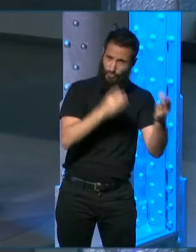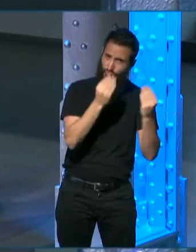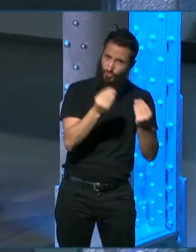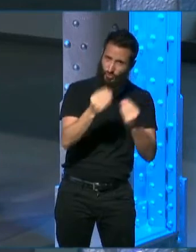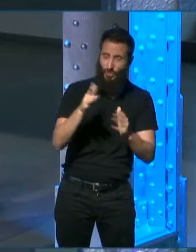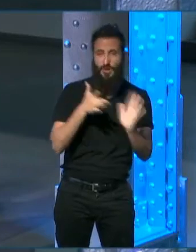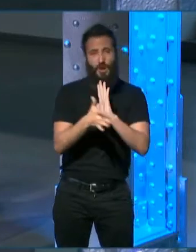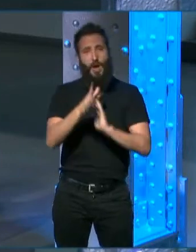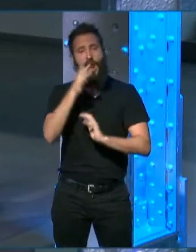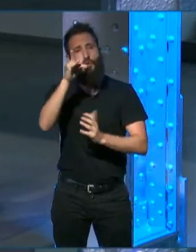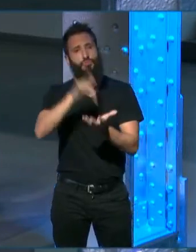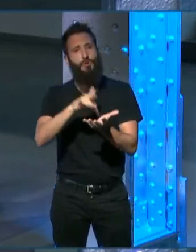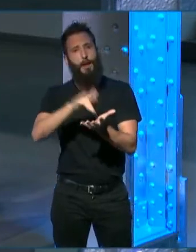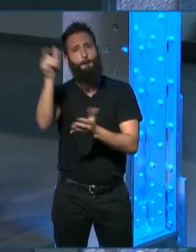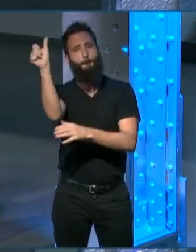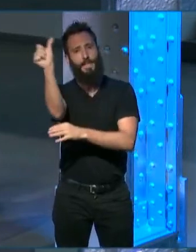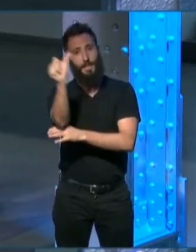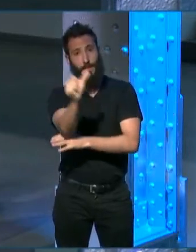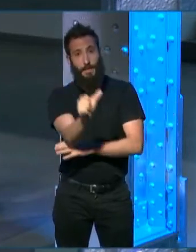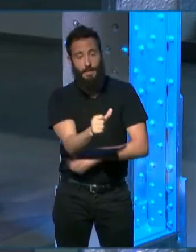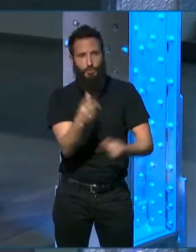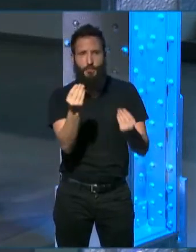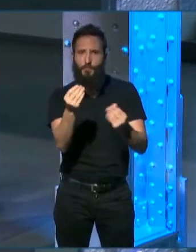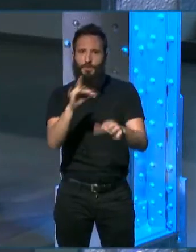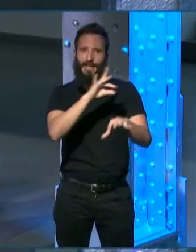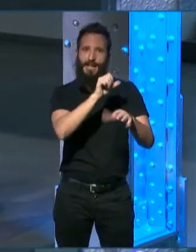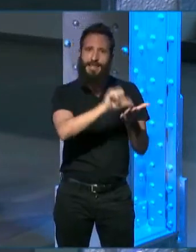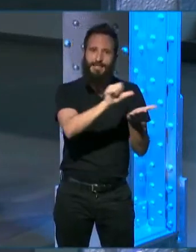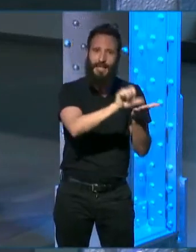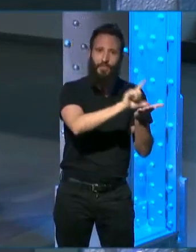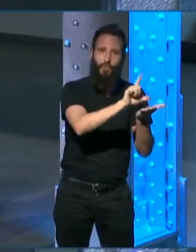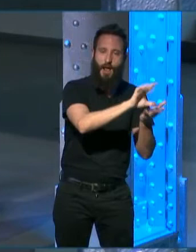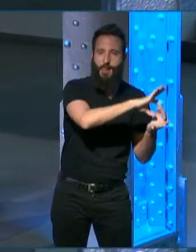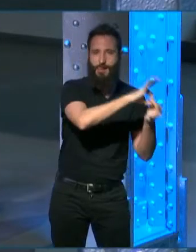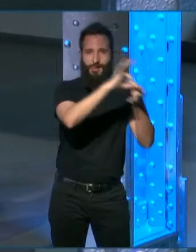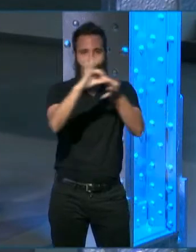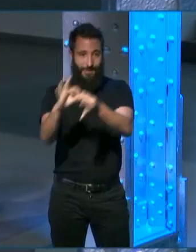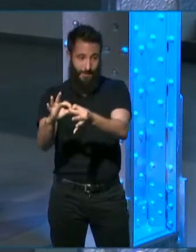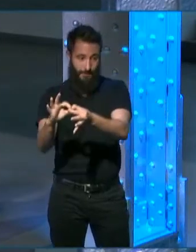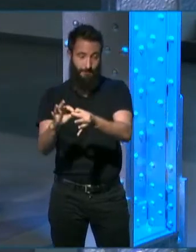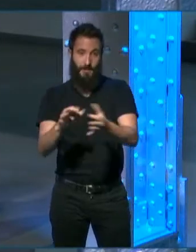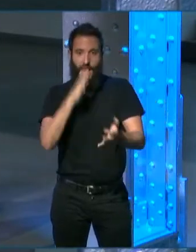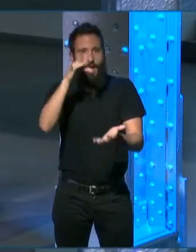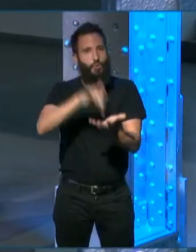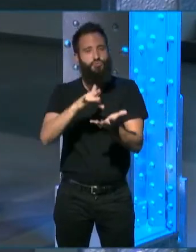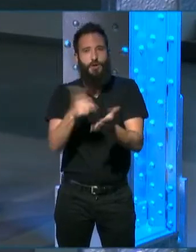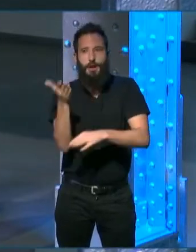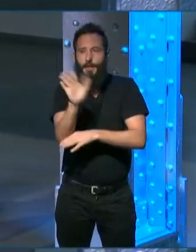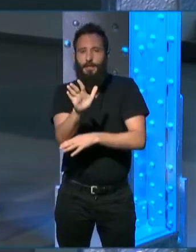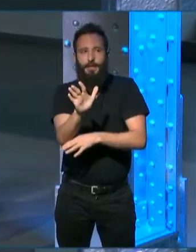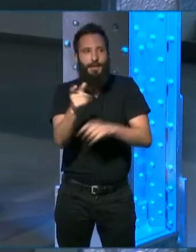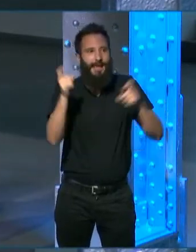veces que las grandes películas han tenido que tirar de la literatura. Lo que nos tenemos que plantear ahora es qué está pasando con la